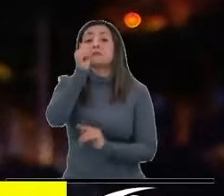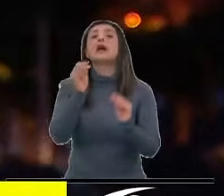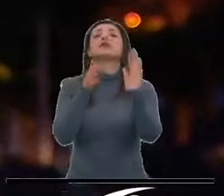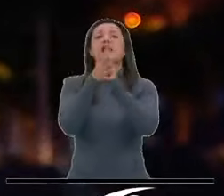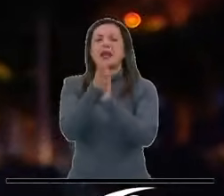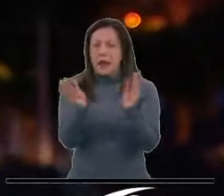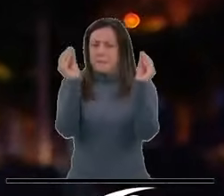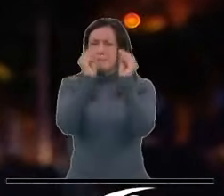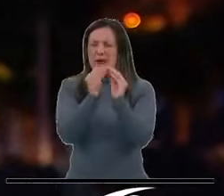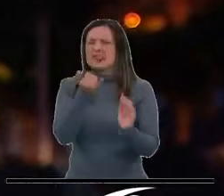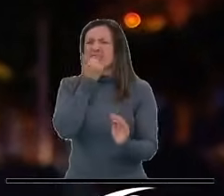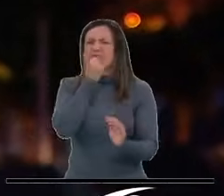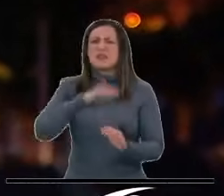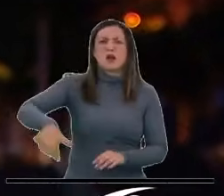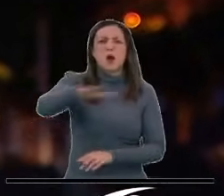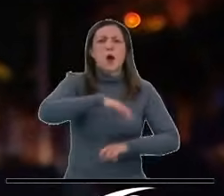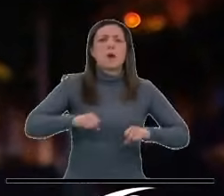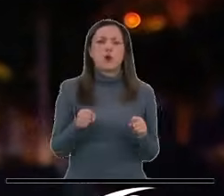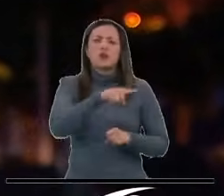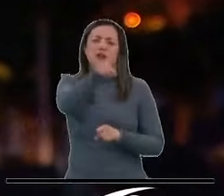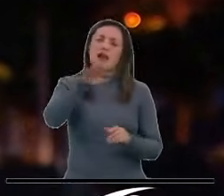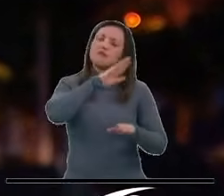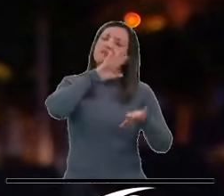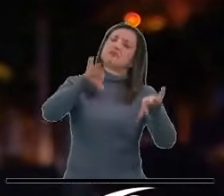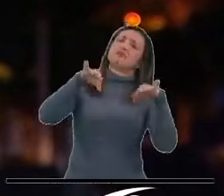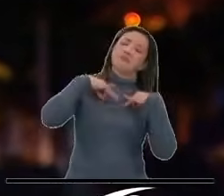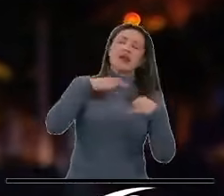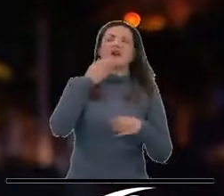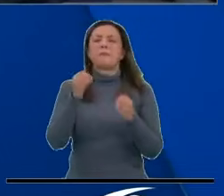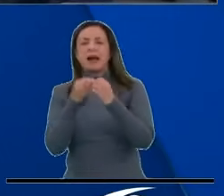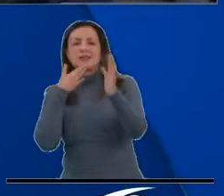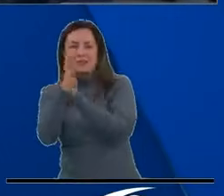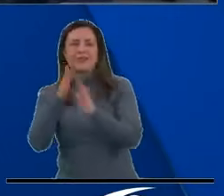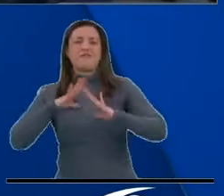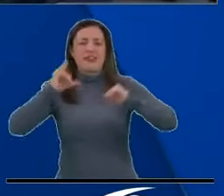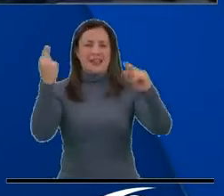información con lo que ocurre en Bogotá mientras que ustedes descansan. Feliz día para todos ustedes. Y feliz descanso.